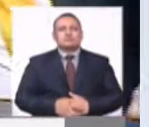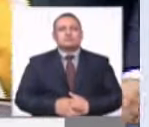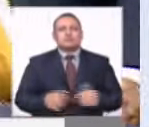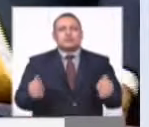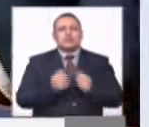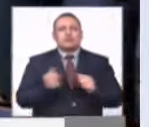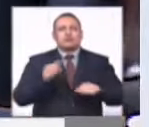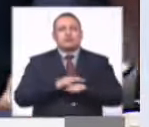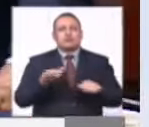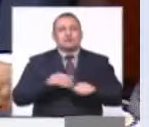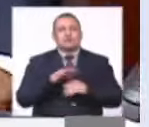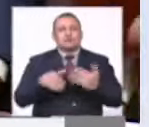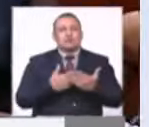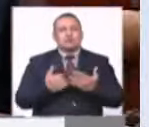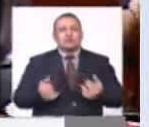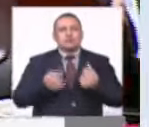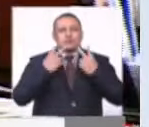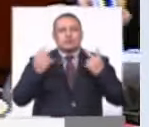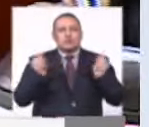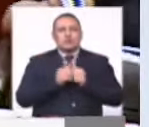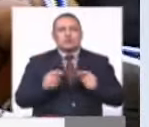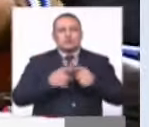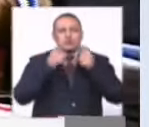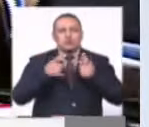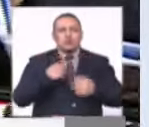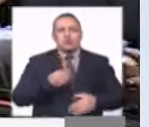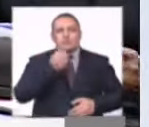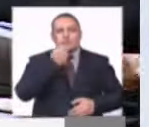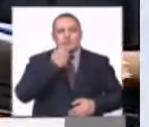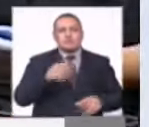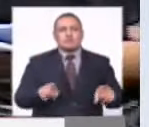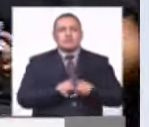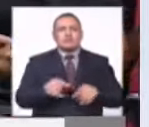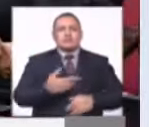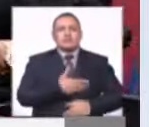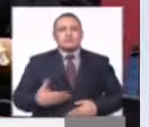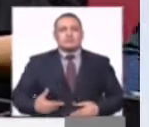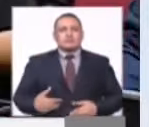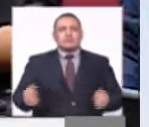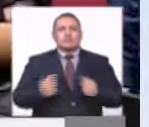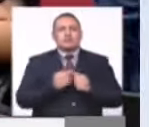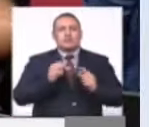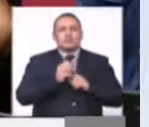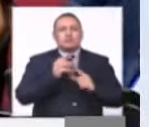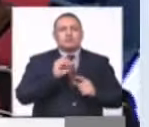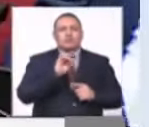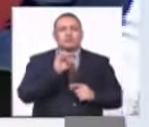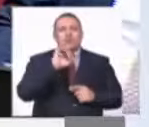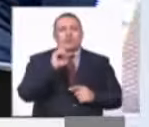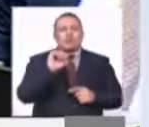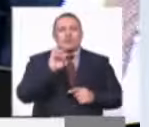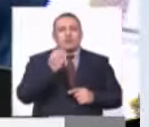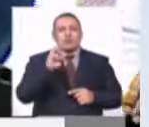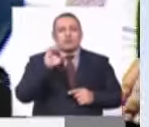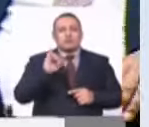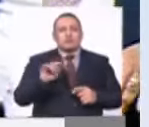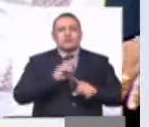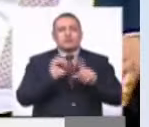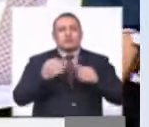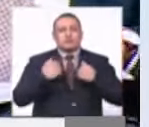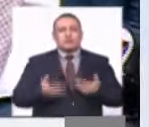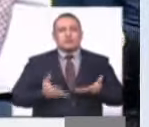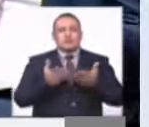Con respecto a la seguridad alimentaria, presidente, Calihuarma hoy día no tiene distribuidos